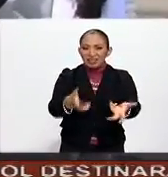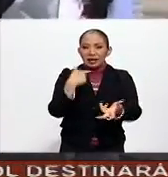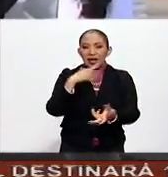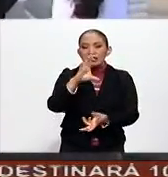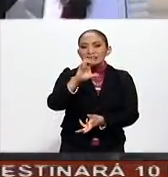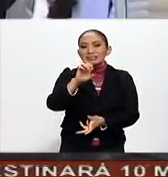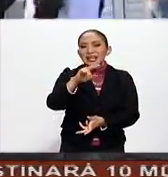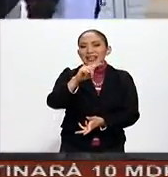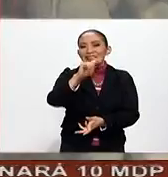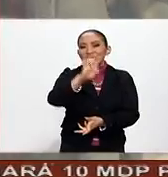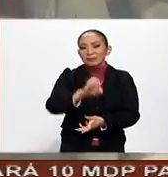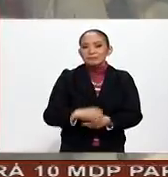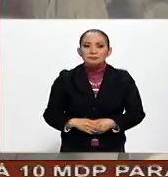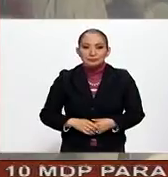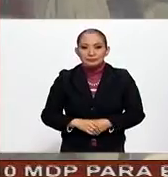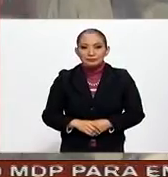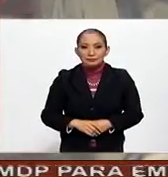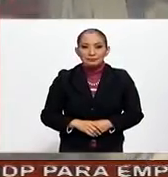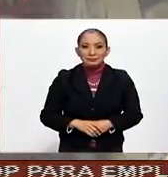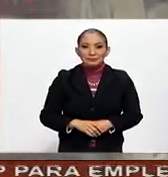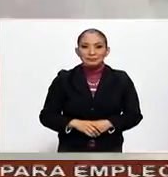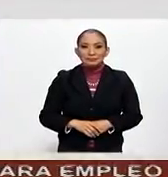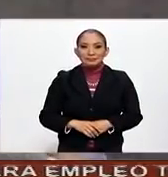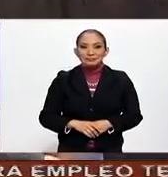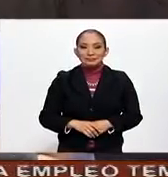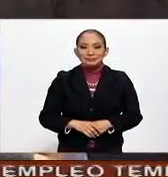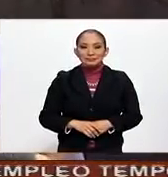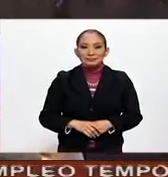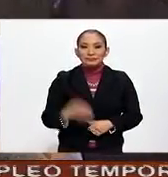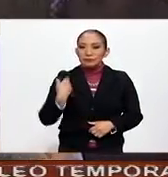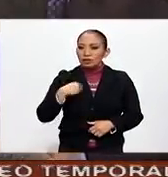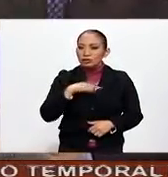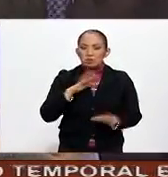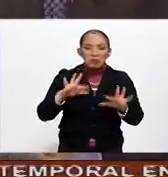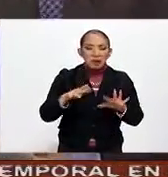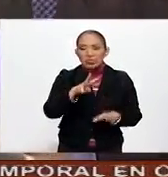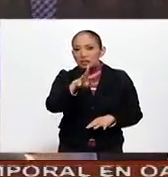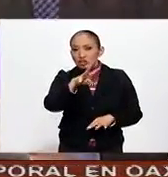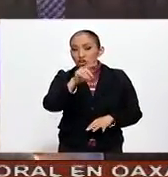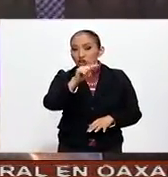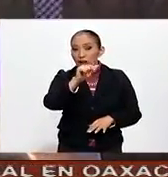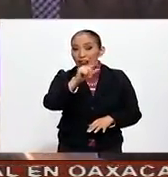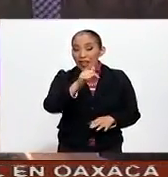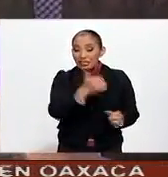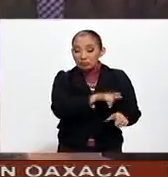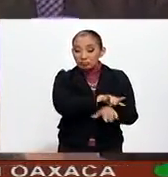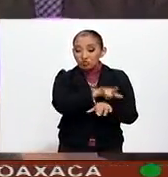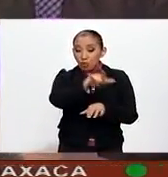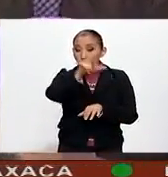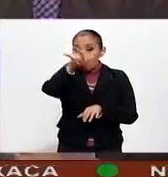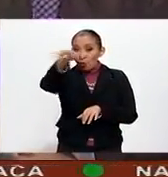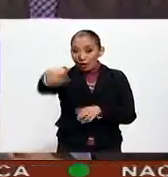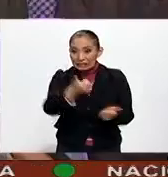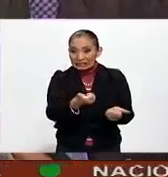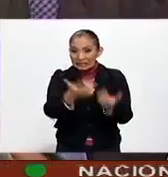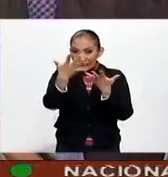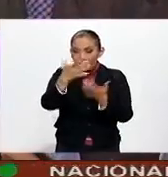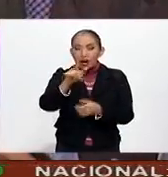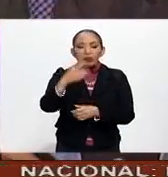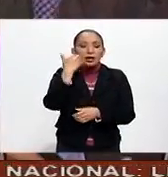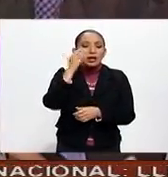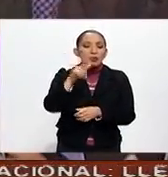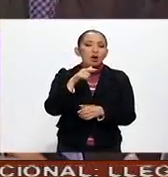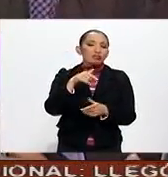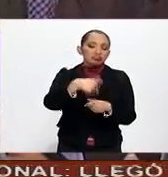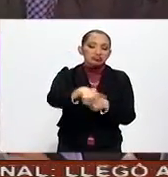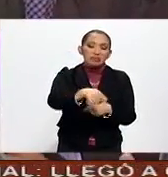la Coordinadora Nacional de Trabajadores de la Educación. Estamos moviendo más o menos 18 toneladas por cada vuelo. Pretendemos llegar en